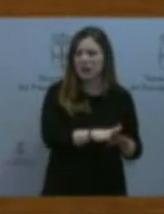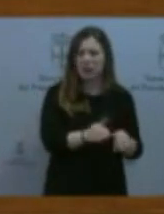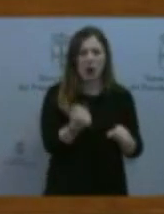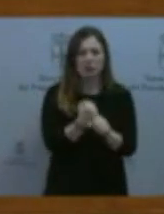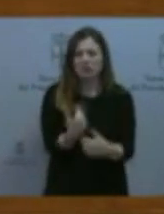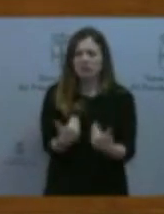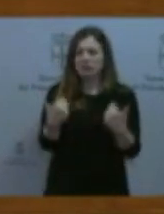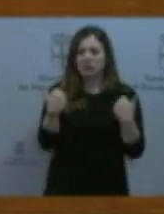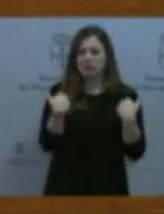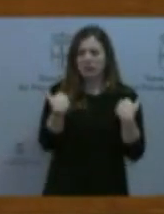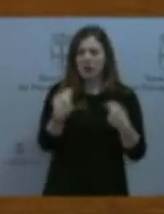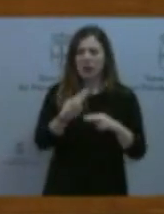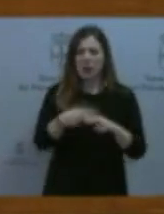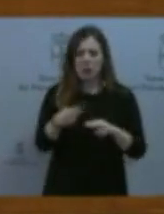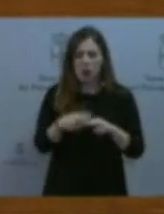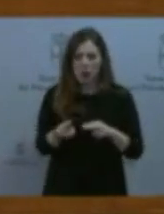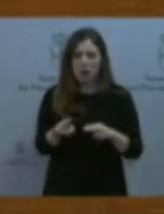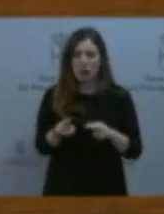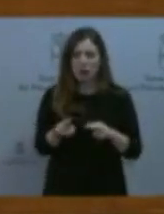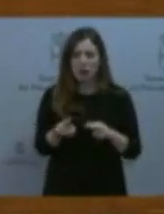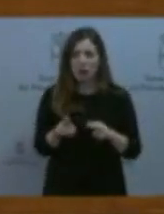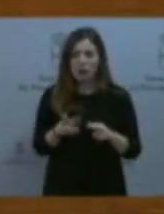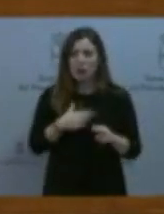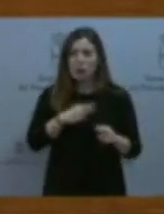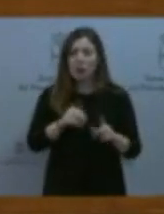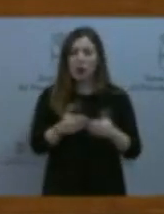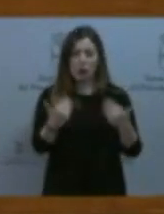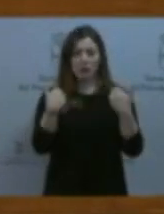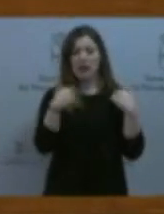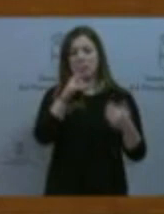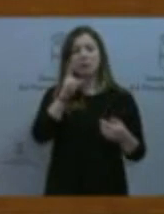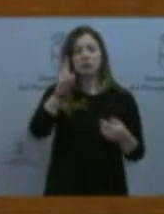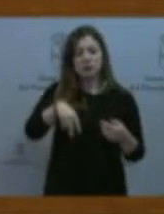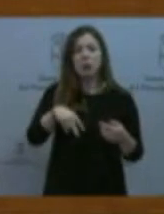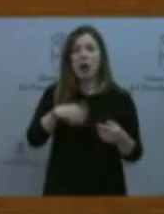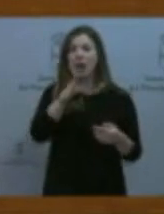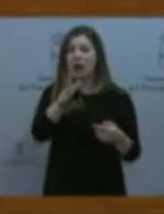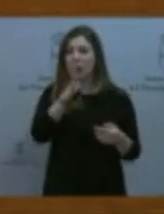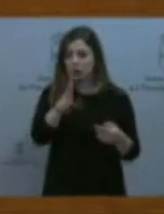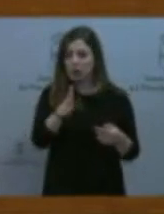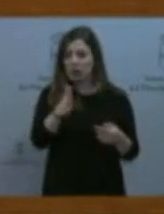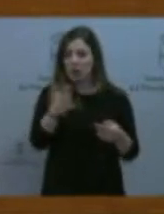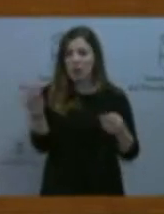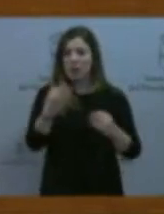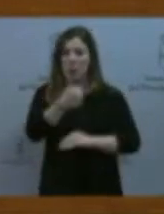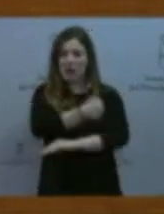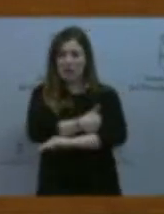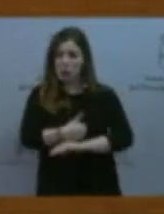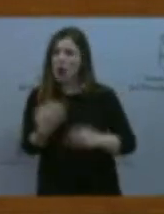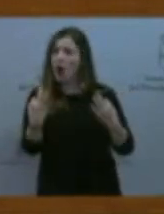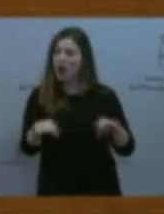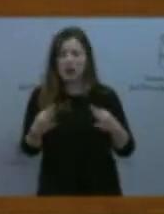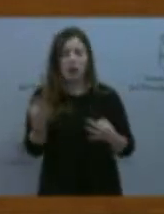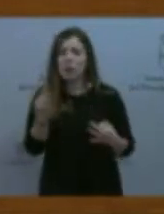el caso, la competencia para conocer una causa contra nosotros la ostente un tribunal ordinario. El propio Tribunal